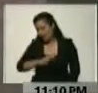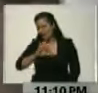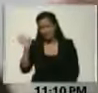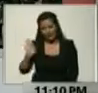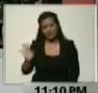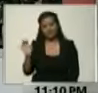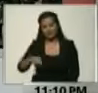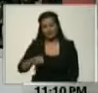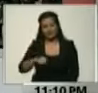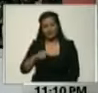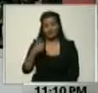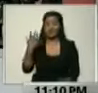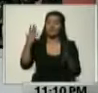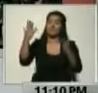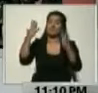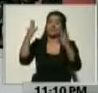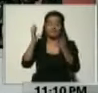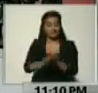¿Eh?